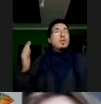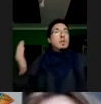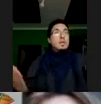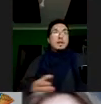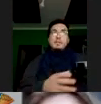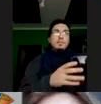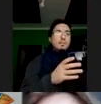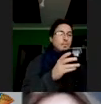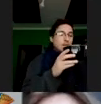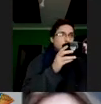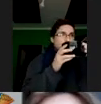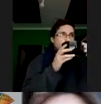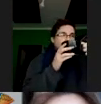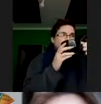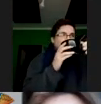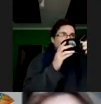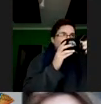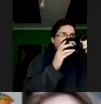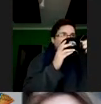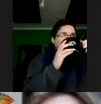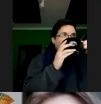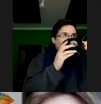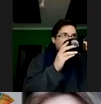¿Necesitan que lo repita?